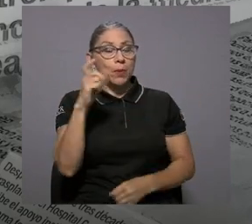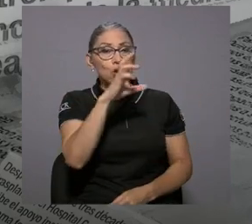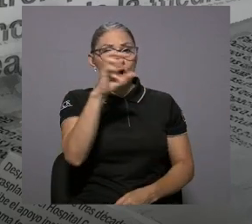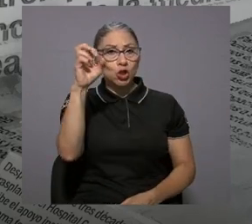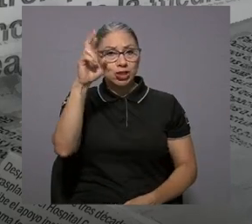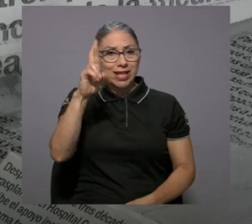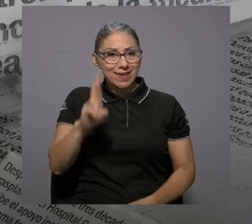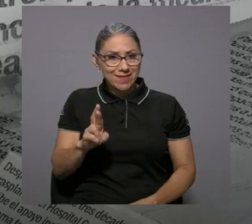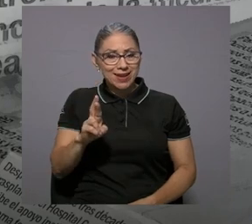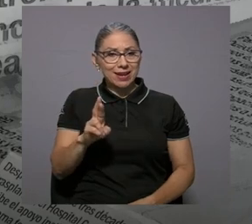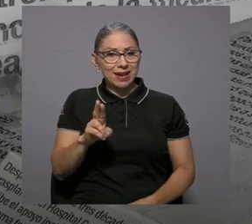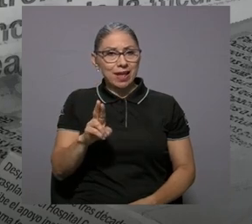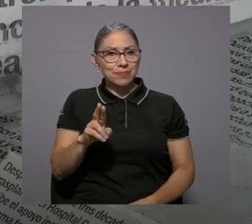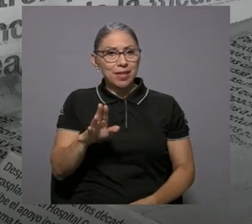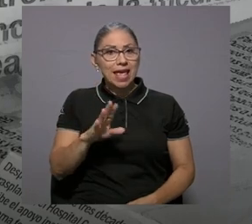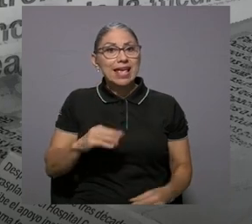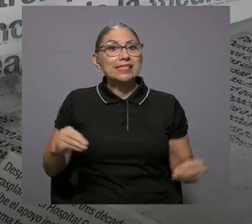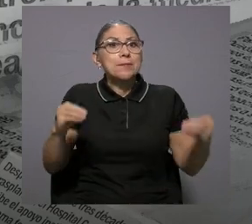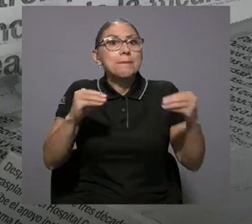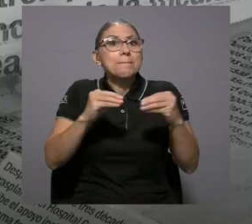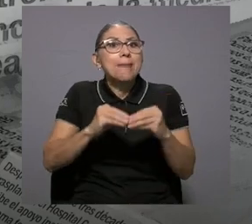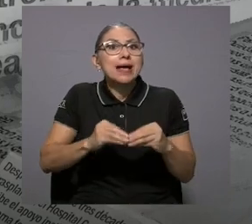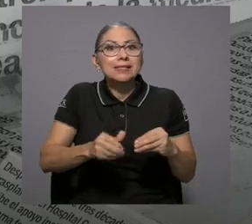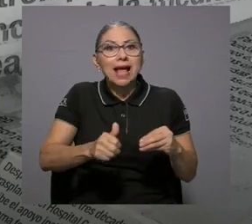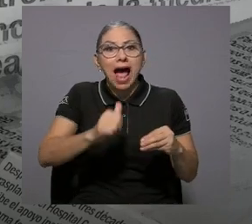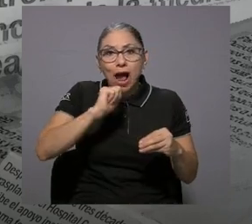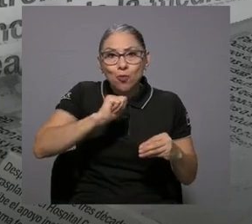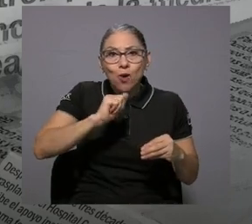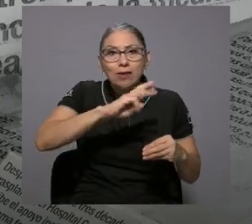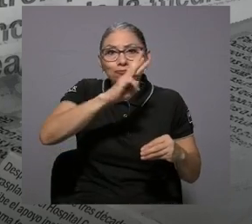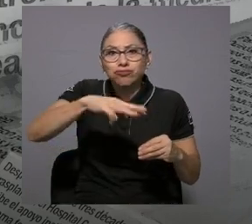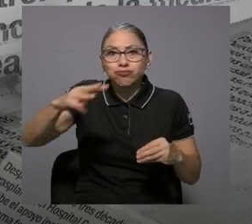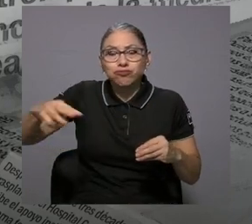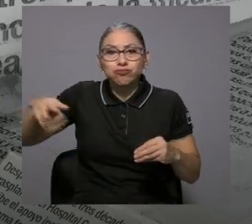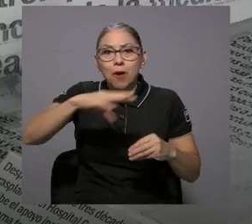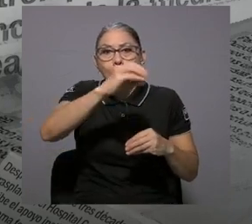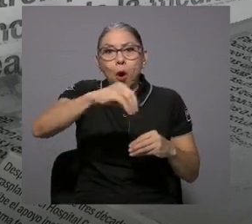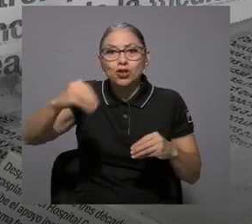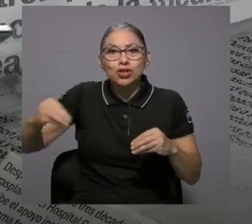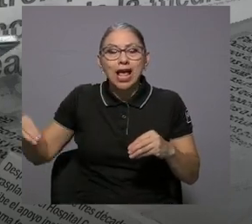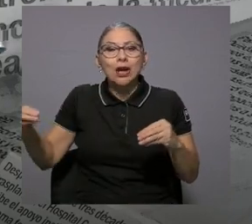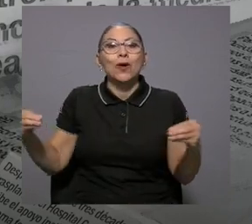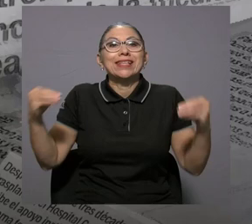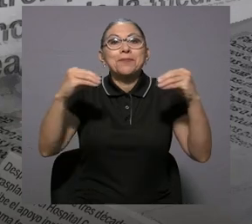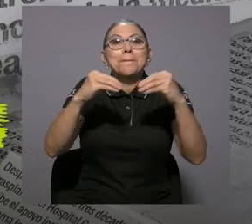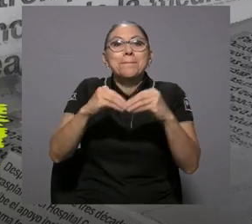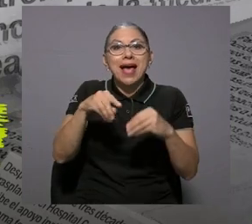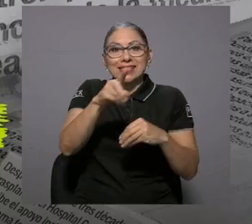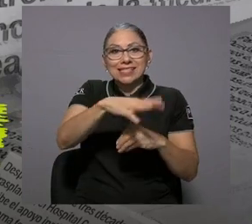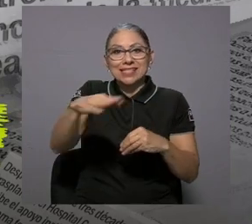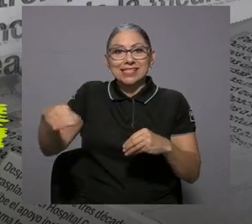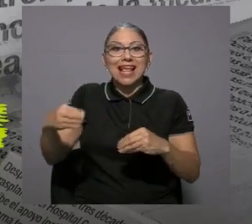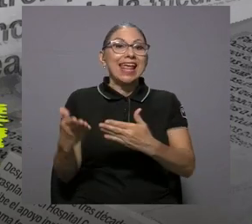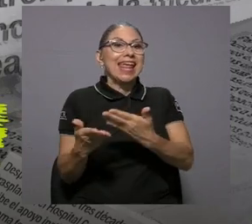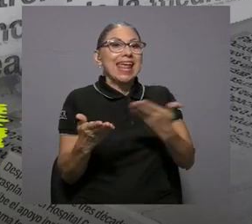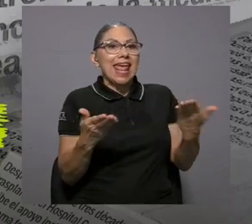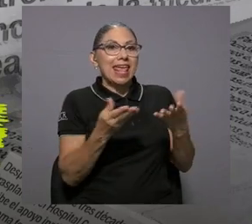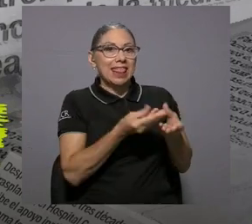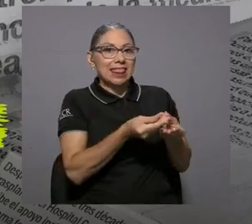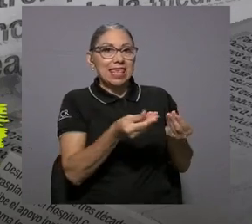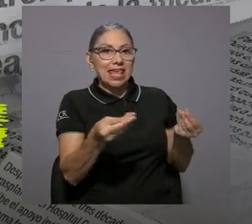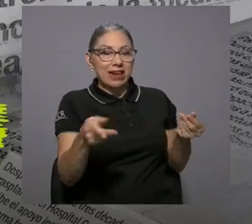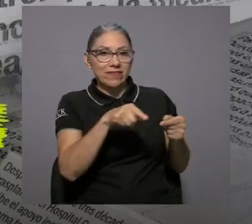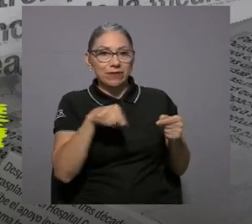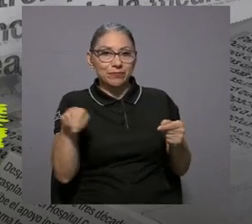Rica es más océano, más agua que tierra, que extensión terrestre. Y en este